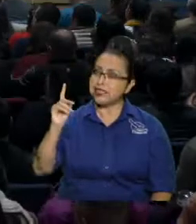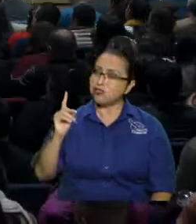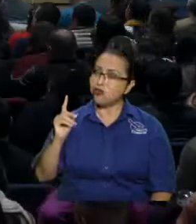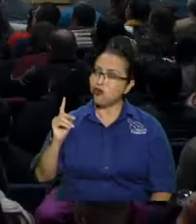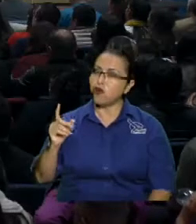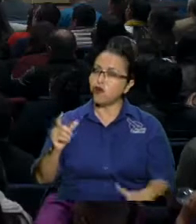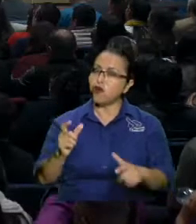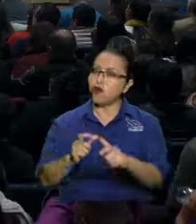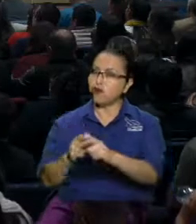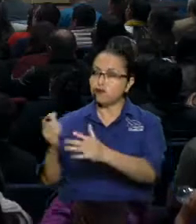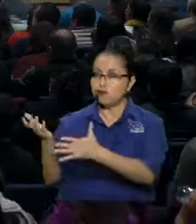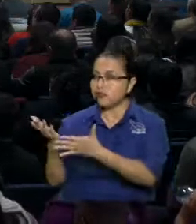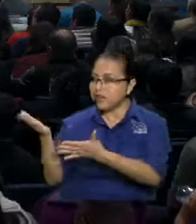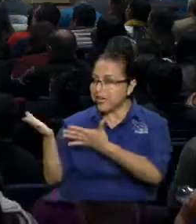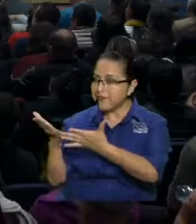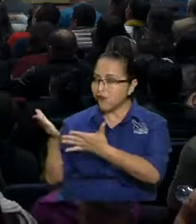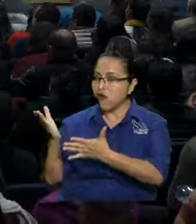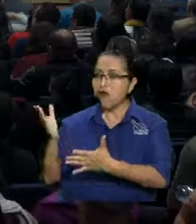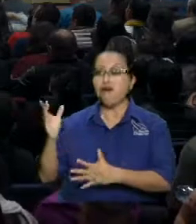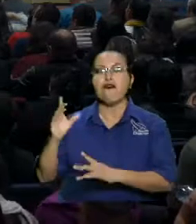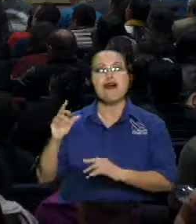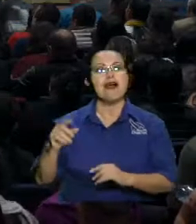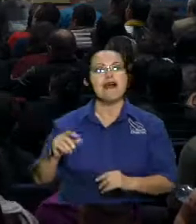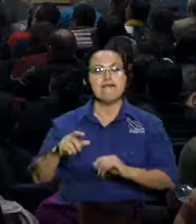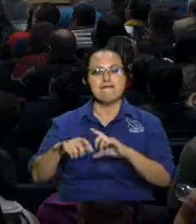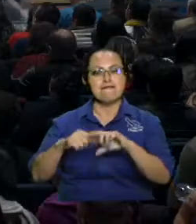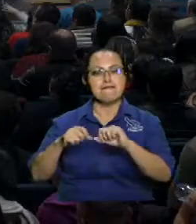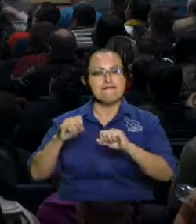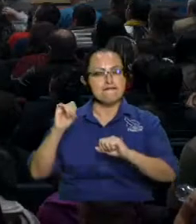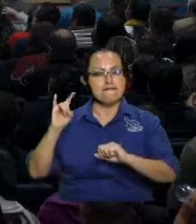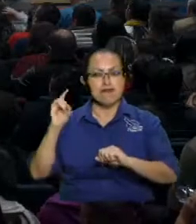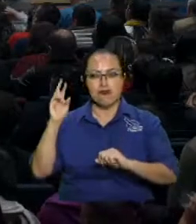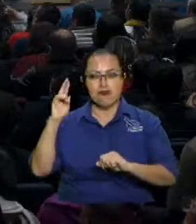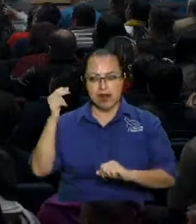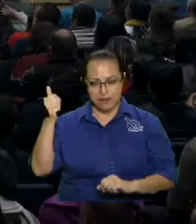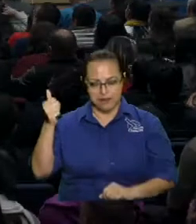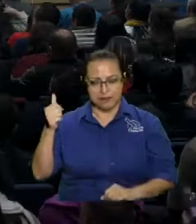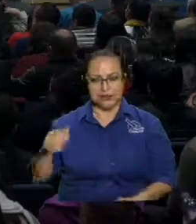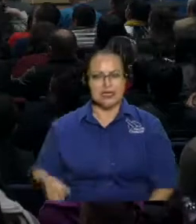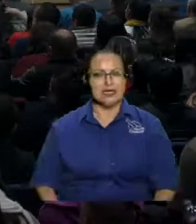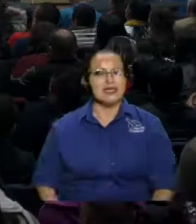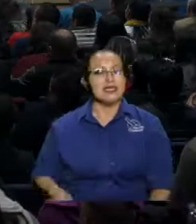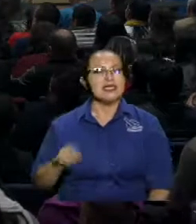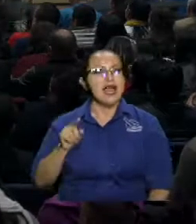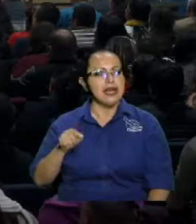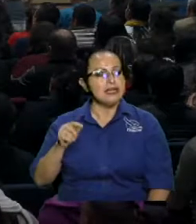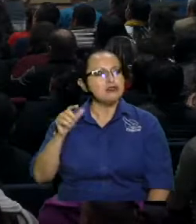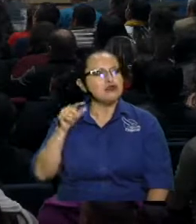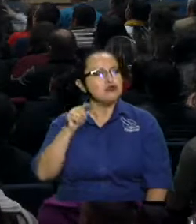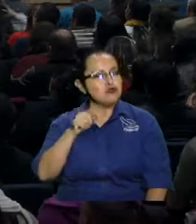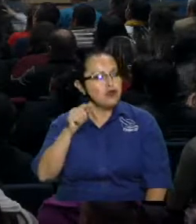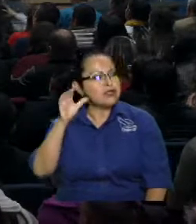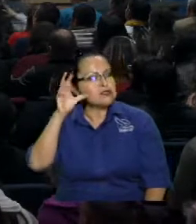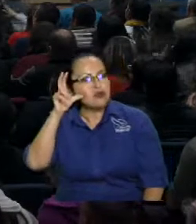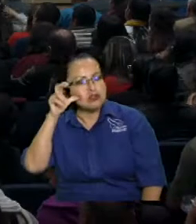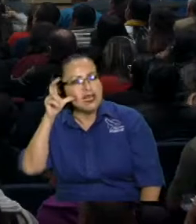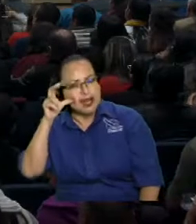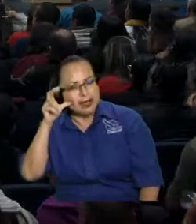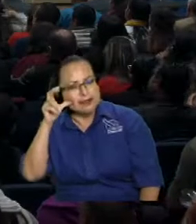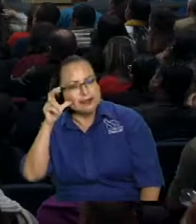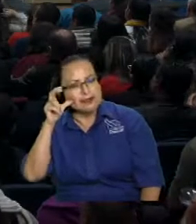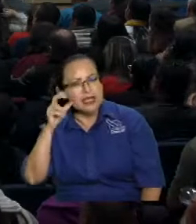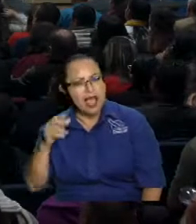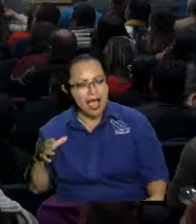el Señor le dijo, desciende con tu siervo Fura al campamento de los madianitas y ahí vas a oír lo que está pasando, si